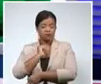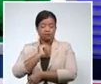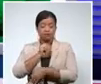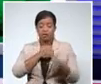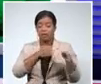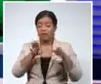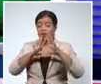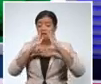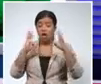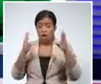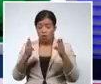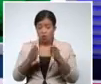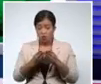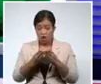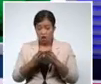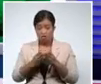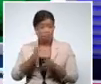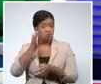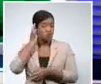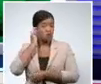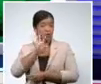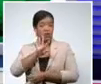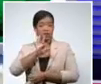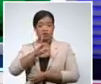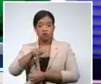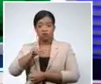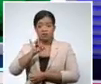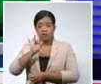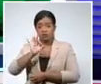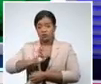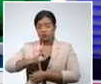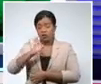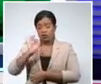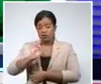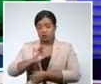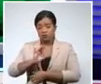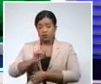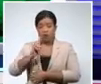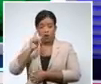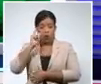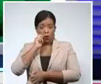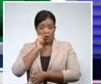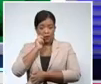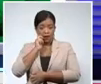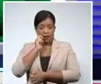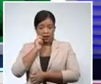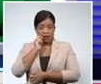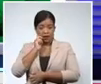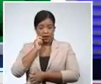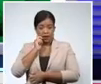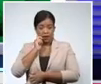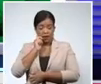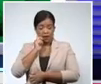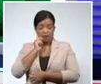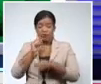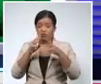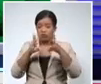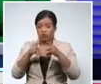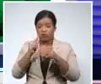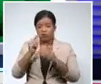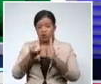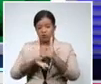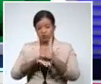femenino con el 48,7% y el sexo masculino con una cifra superior,